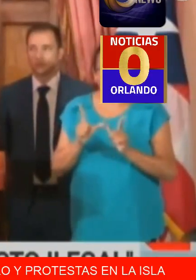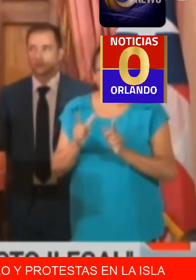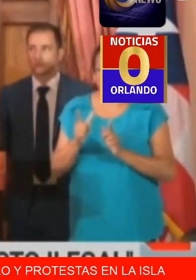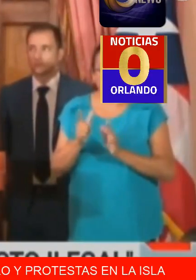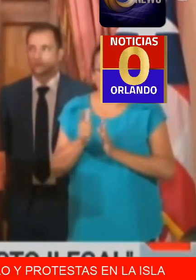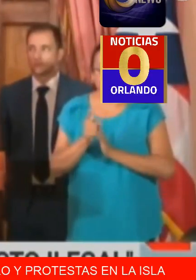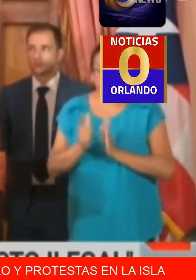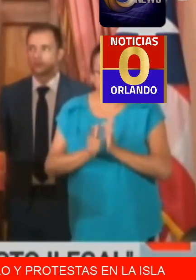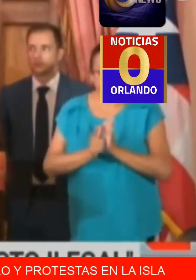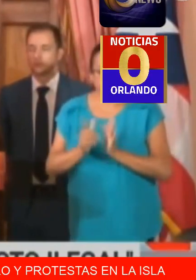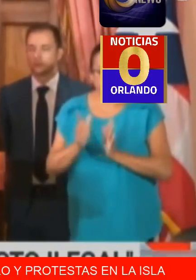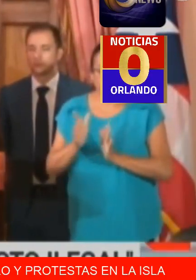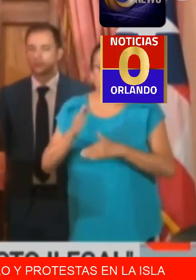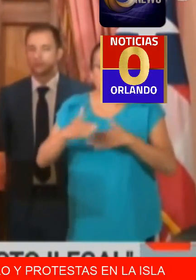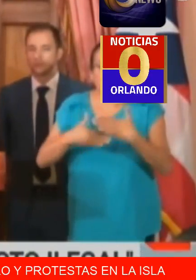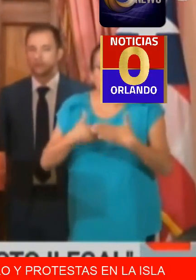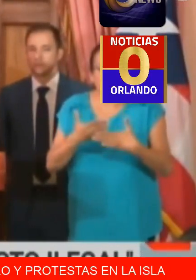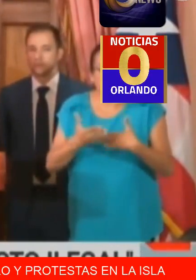pero es un proceso